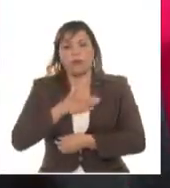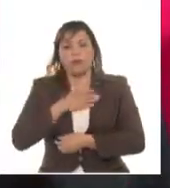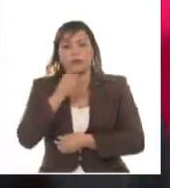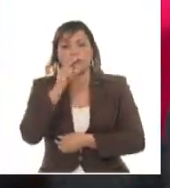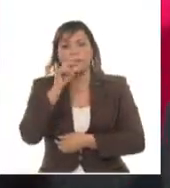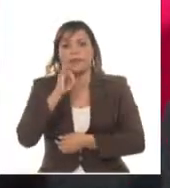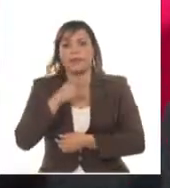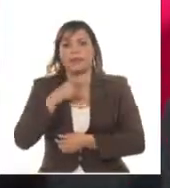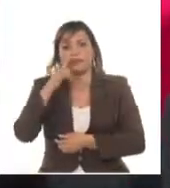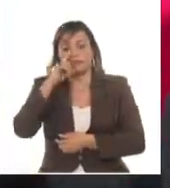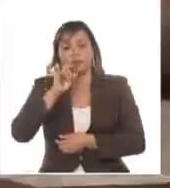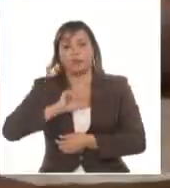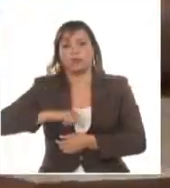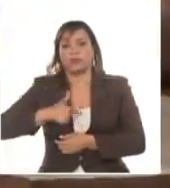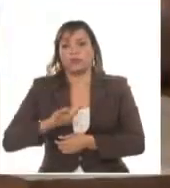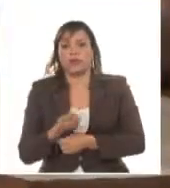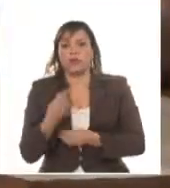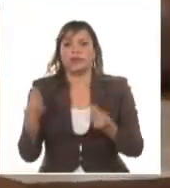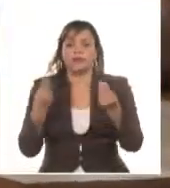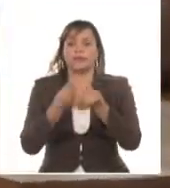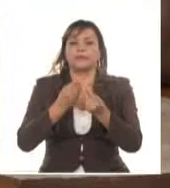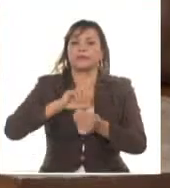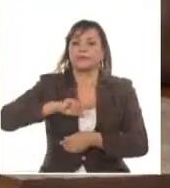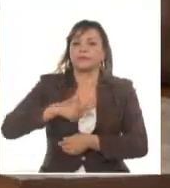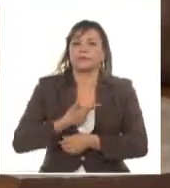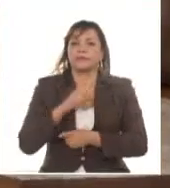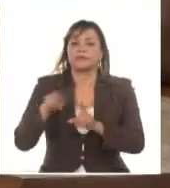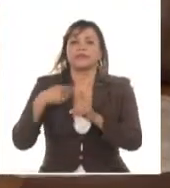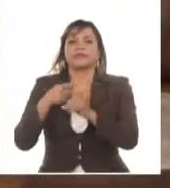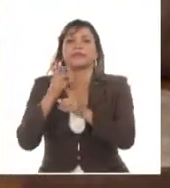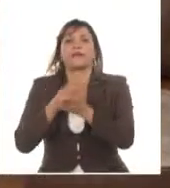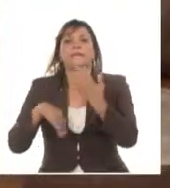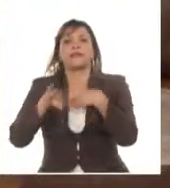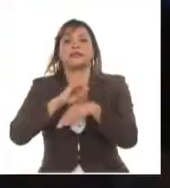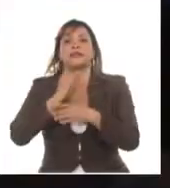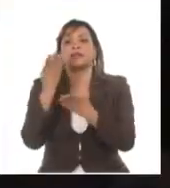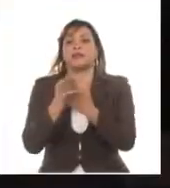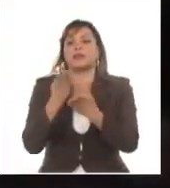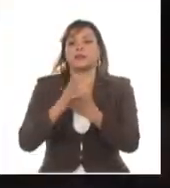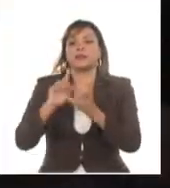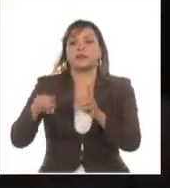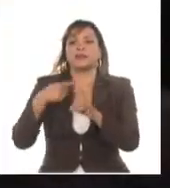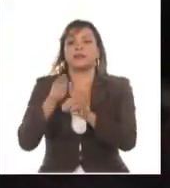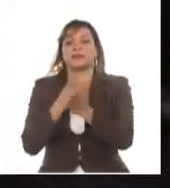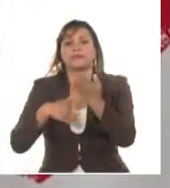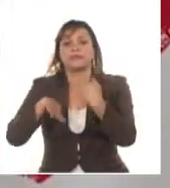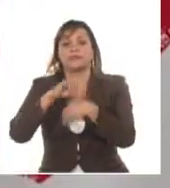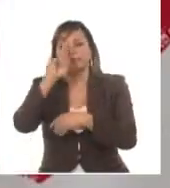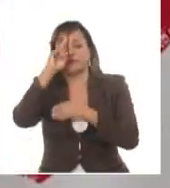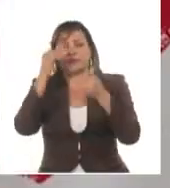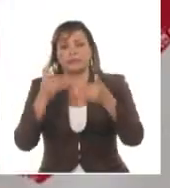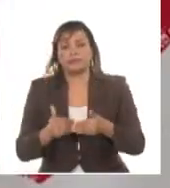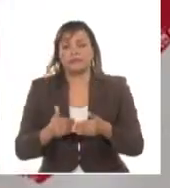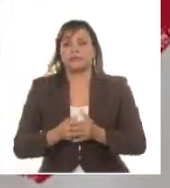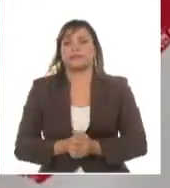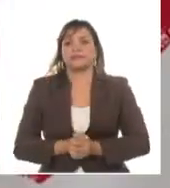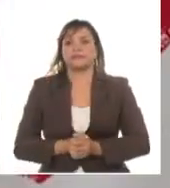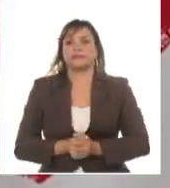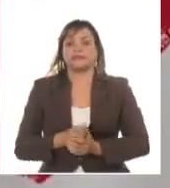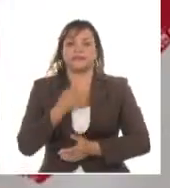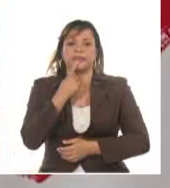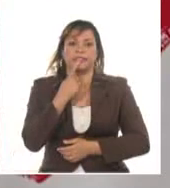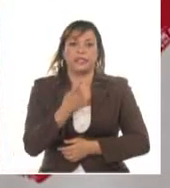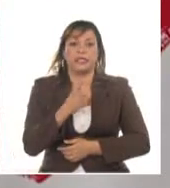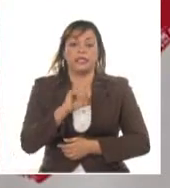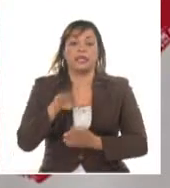con el Sistema Institucional de la Cultura y los Ministerios de Educación y Salud Pública. El 16 de abril vamos a estar en los hogares de